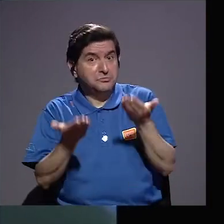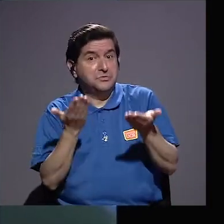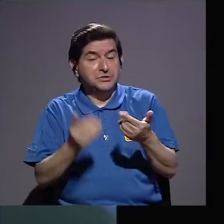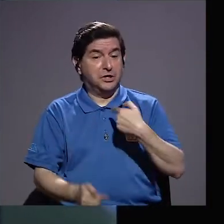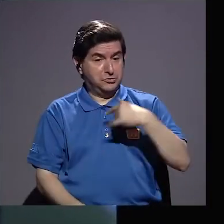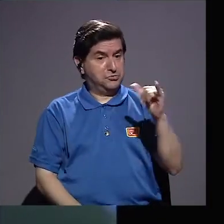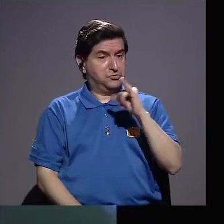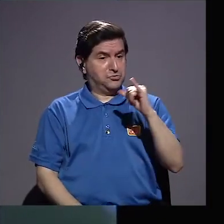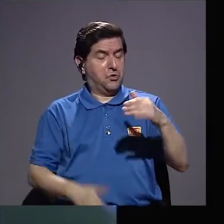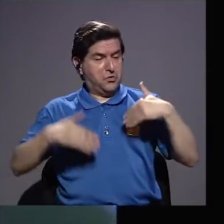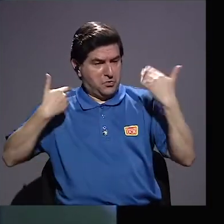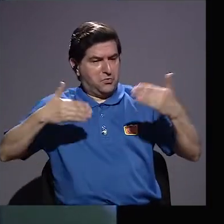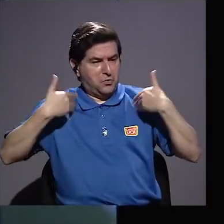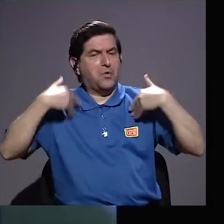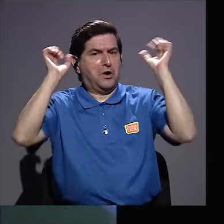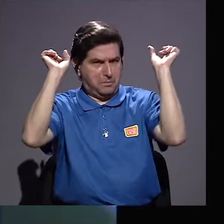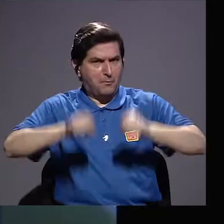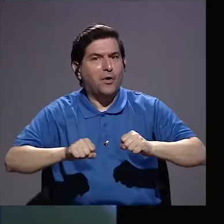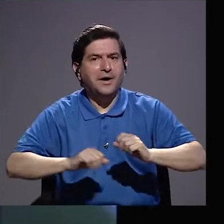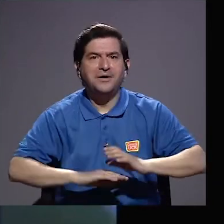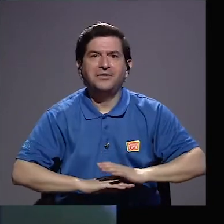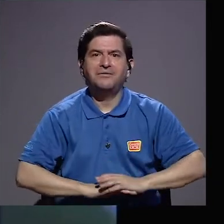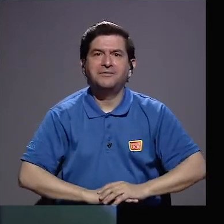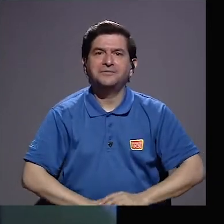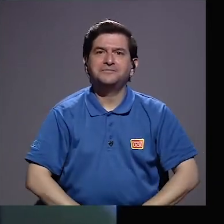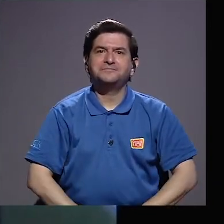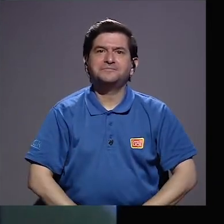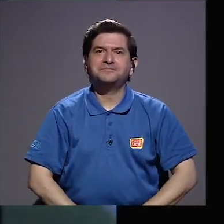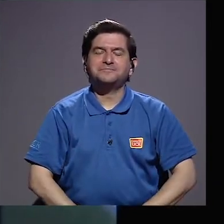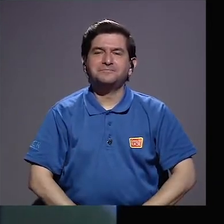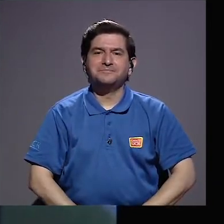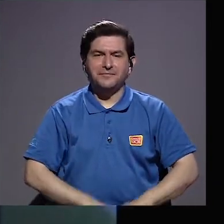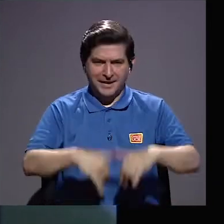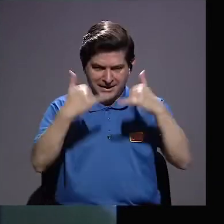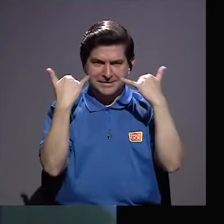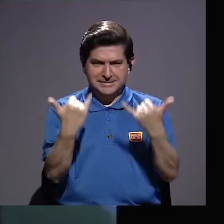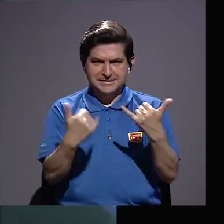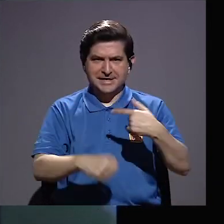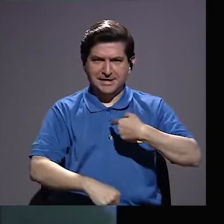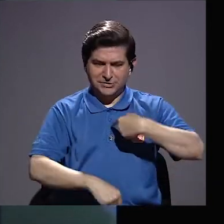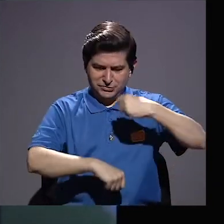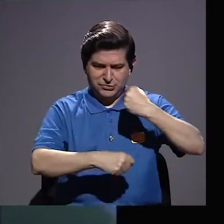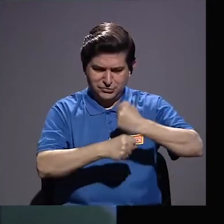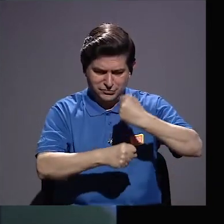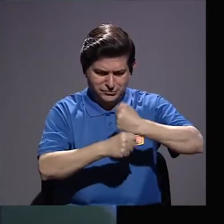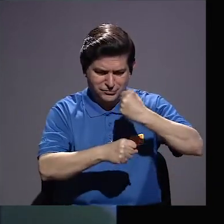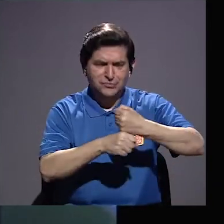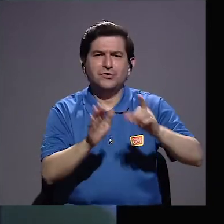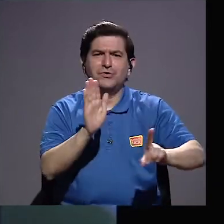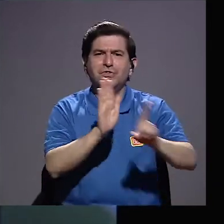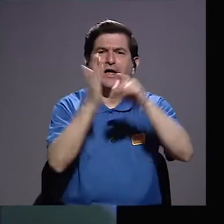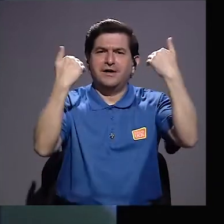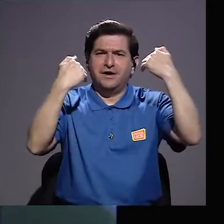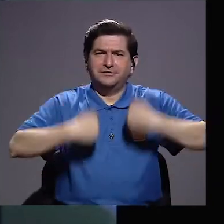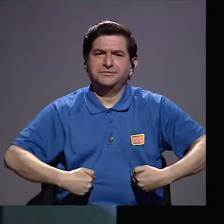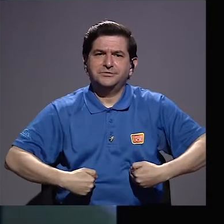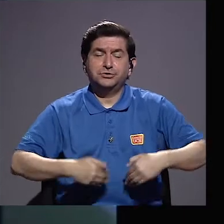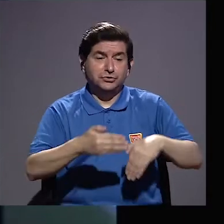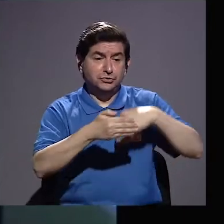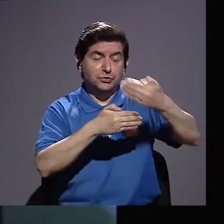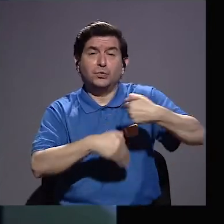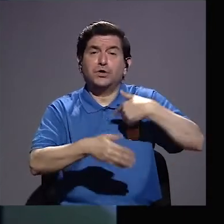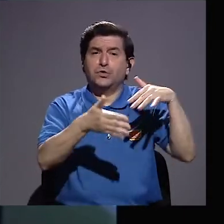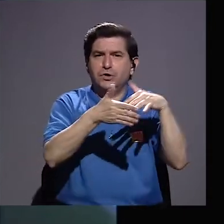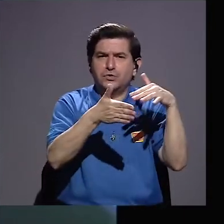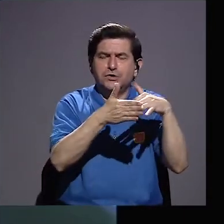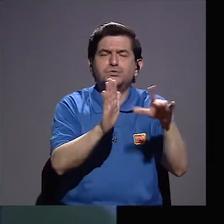que causa mucha felicidad. Y siempre cuando ya pude trabajar en derechos humanos, después de que yo estudié